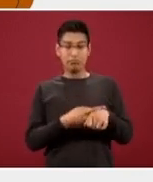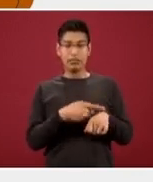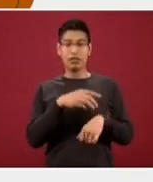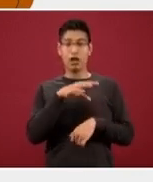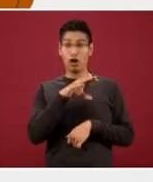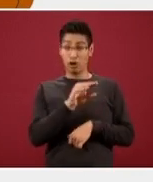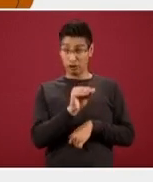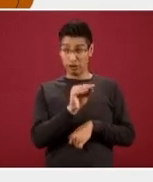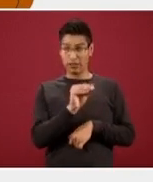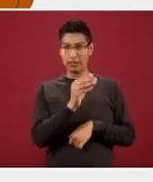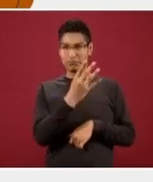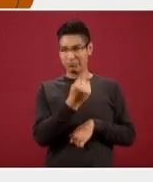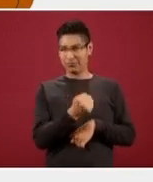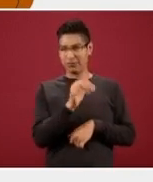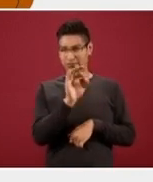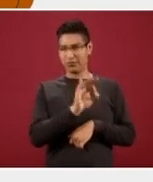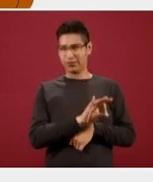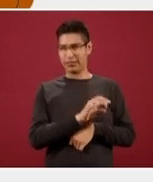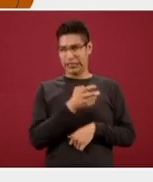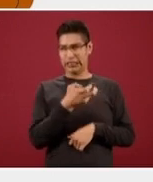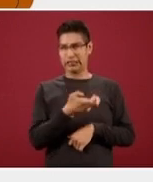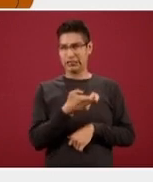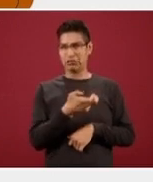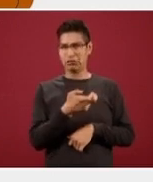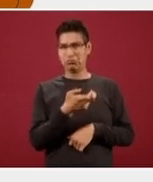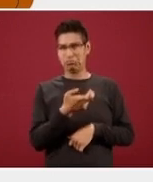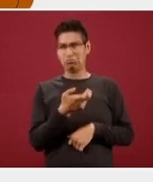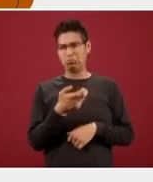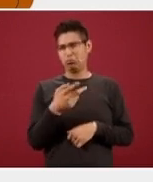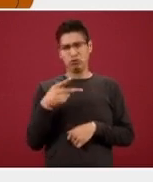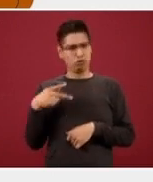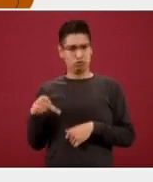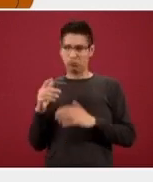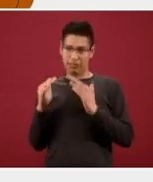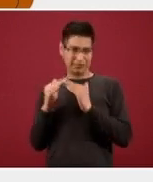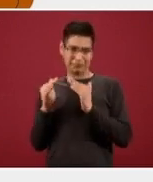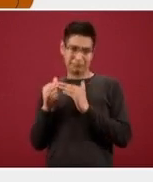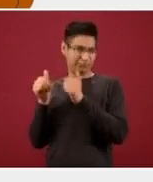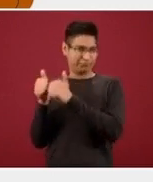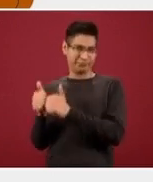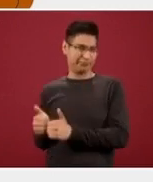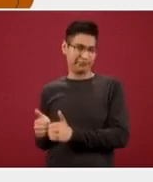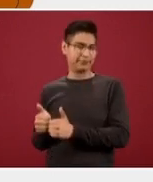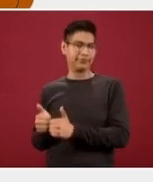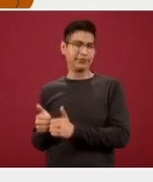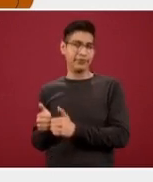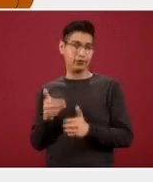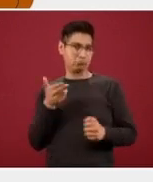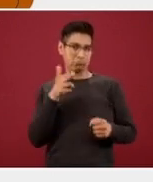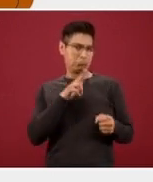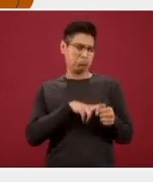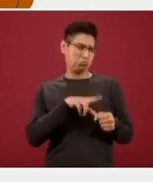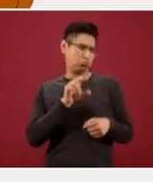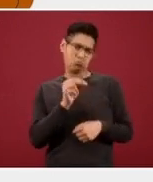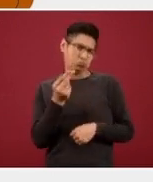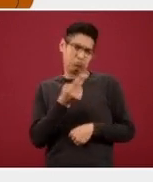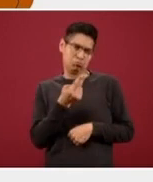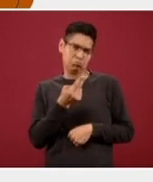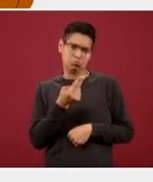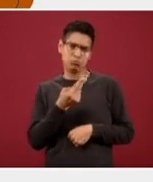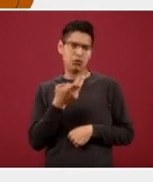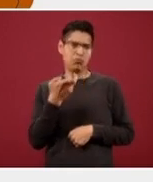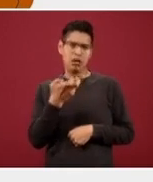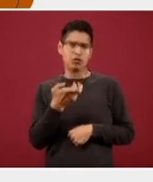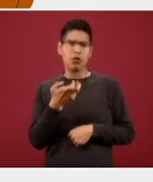89%, como les comentaba, han sido ambulatorios. Se ha presentado una mediana de edad de estos